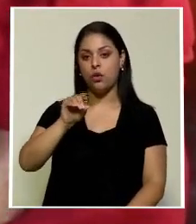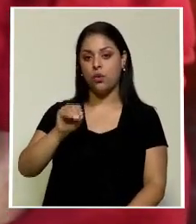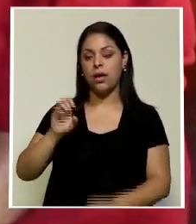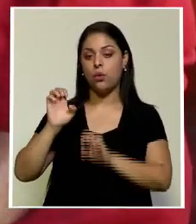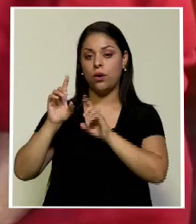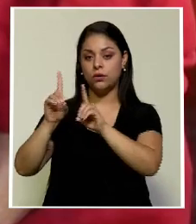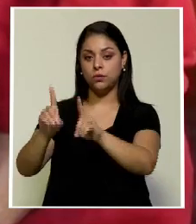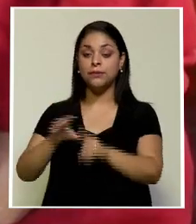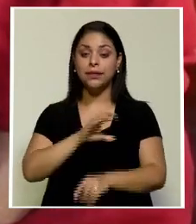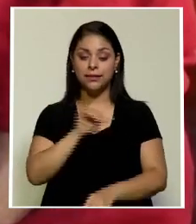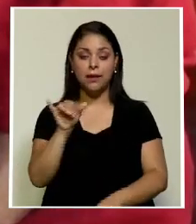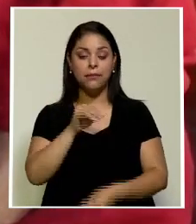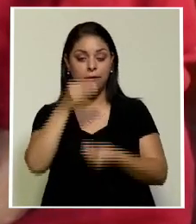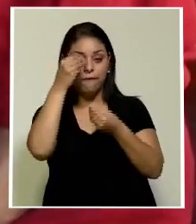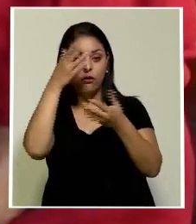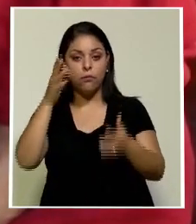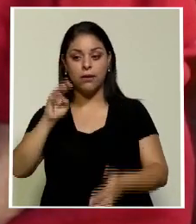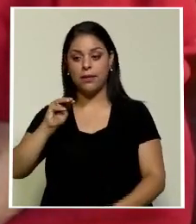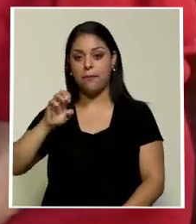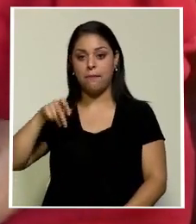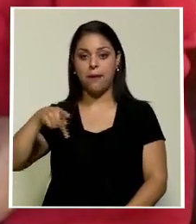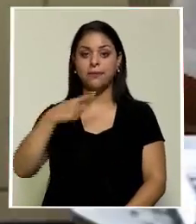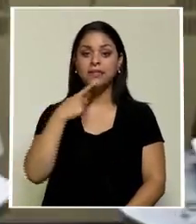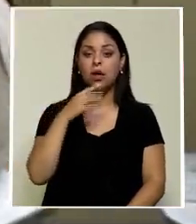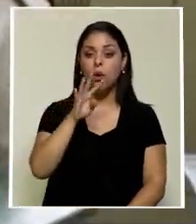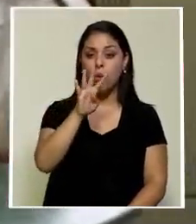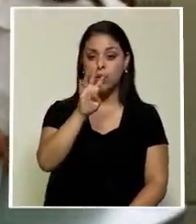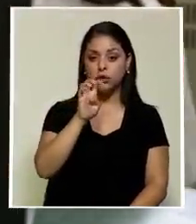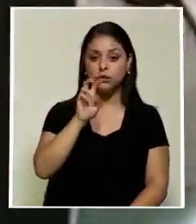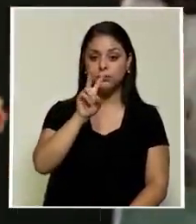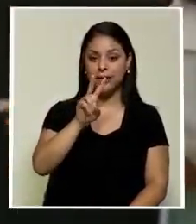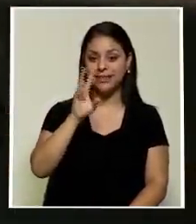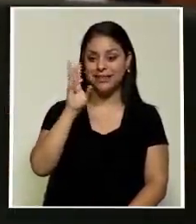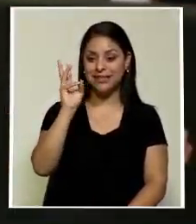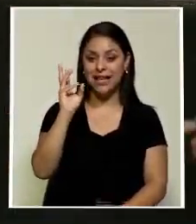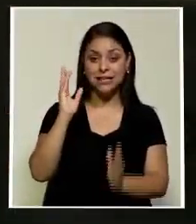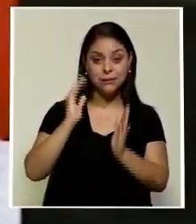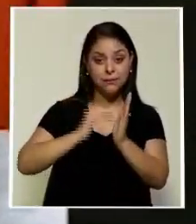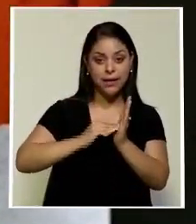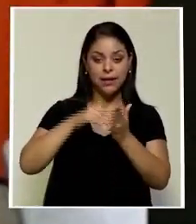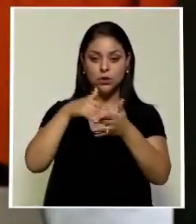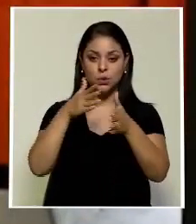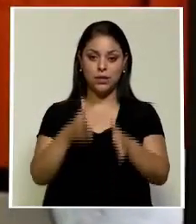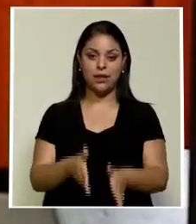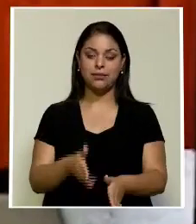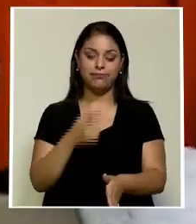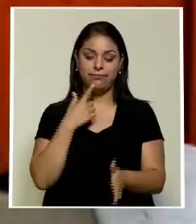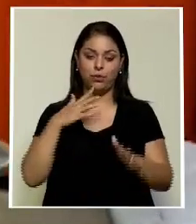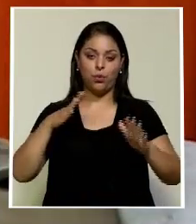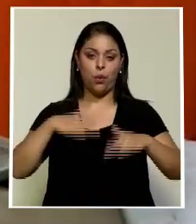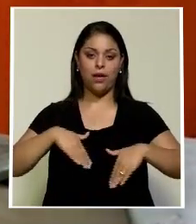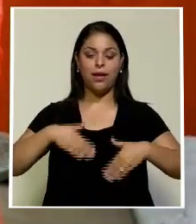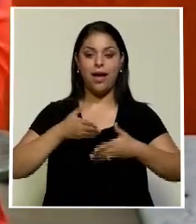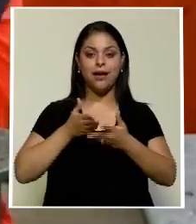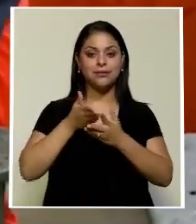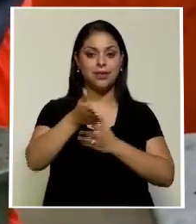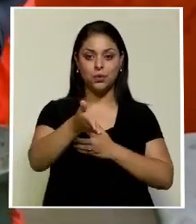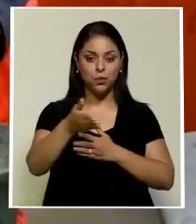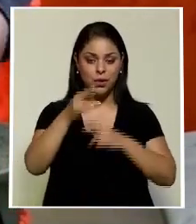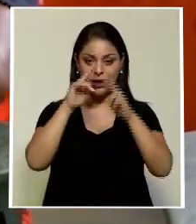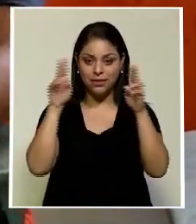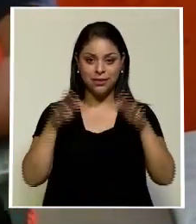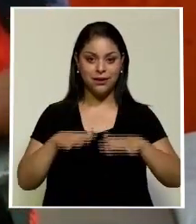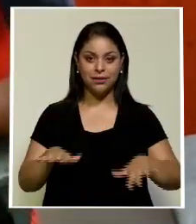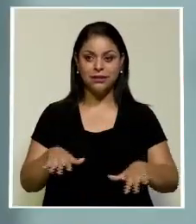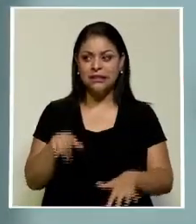de Educación, que aseguran que 426,000 estudiantes siguen sin tener acceso a Internet. Ante esta falta